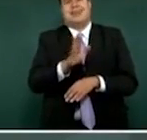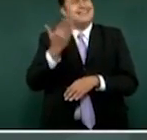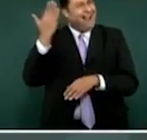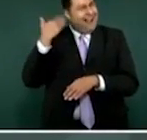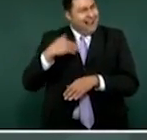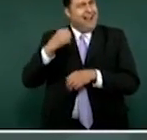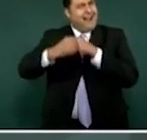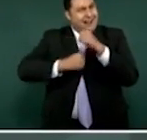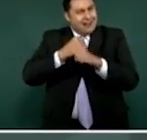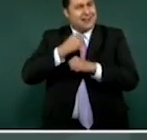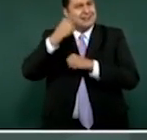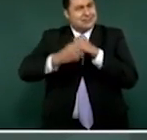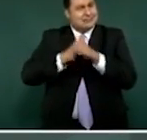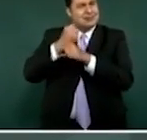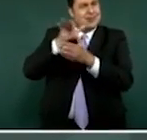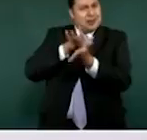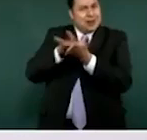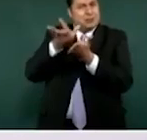tiempo atrás,